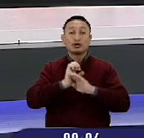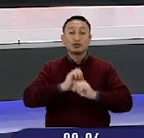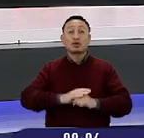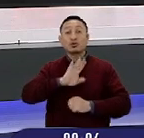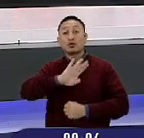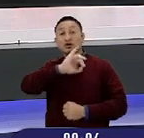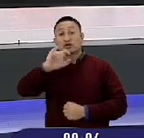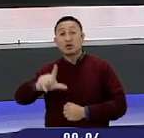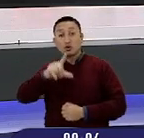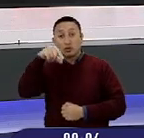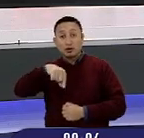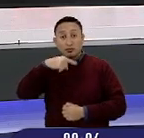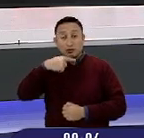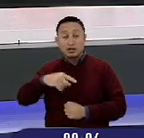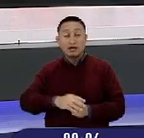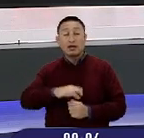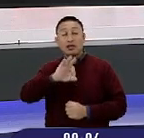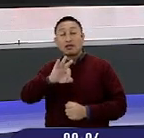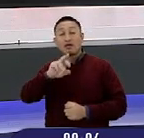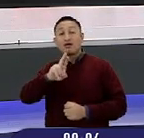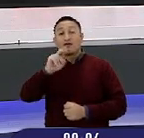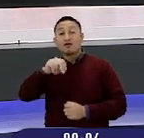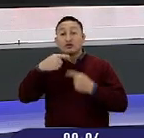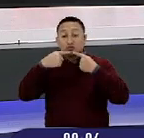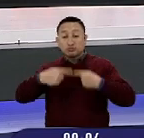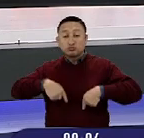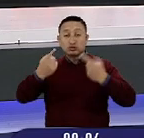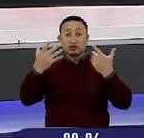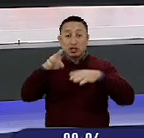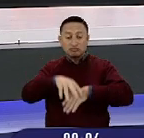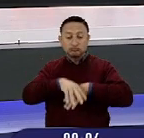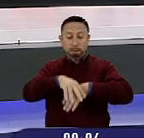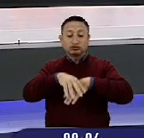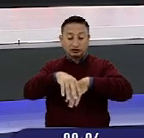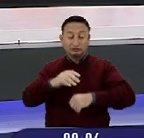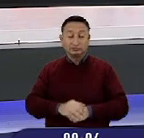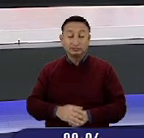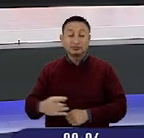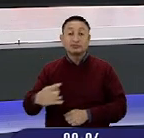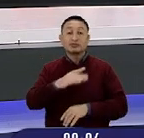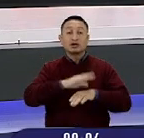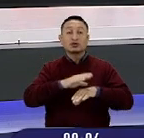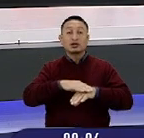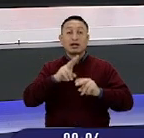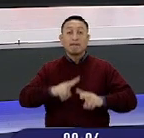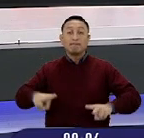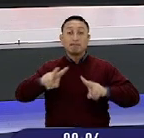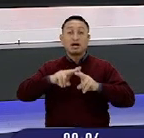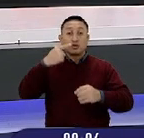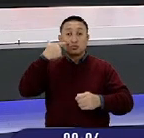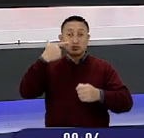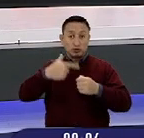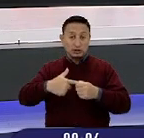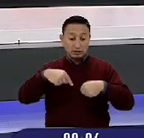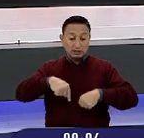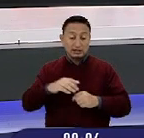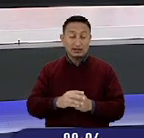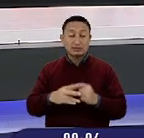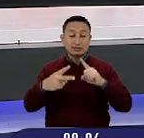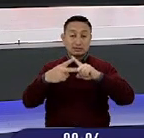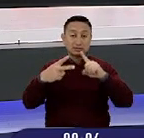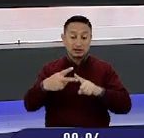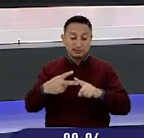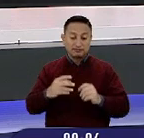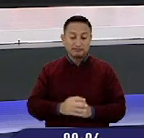de julio anuncia el Frente Unitario de Trabajadores FUT en respuesta a la revisión del precio de las gasolinas Extra y Ecopaís.